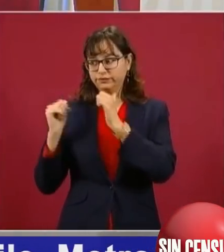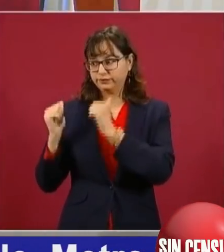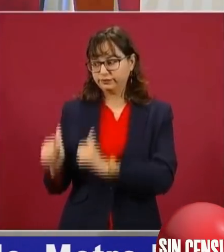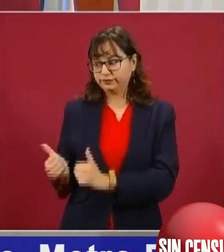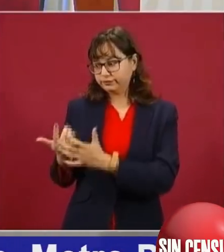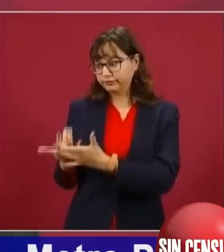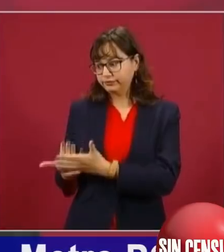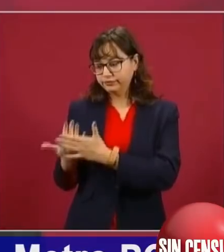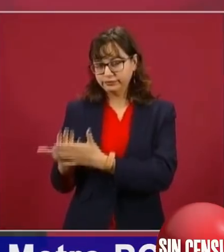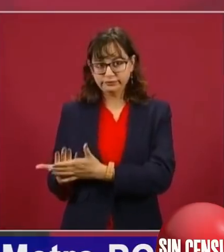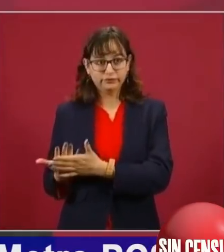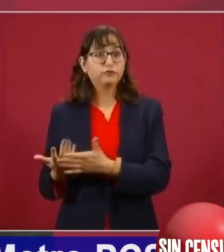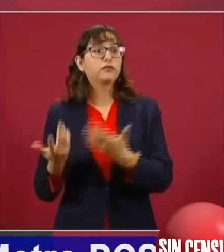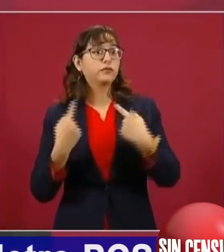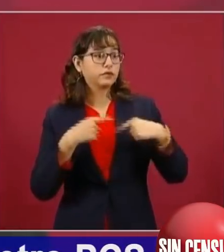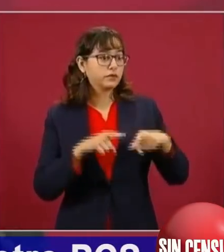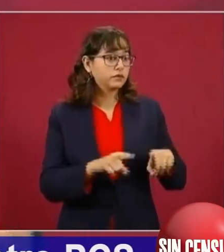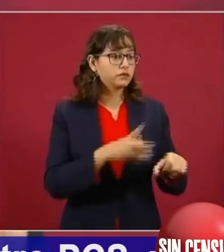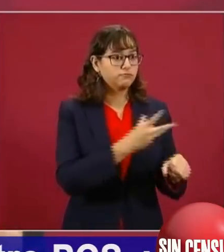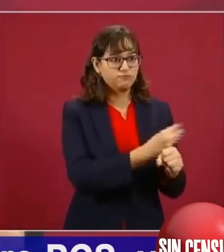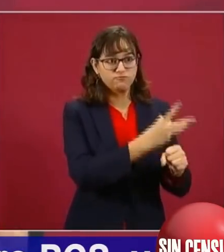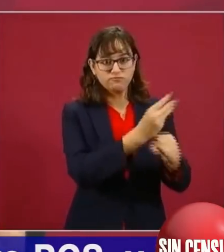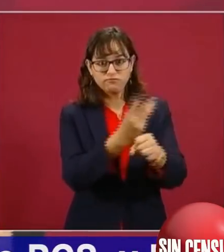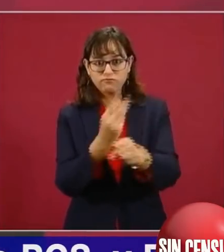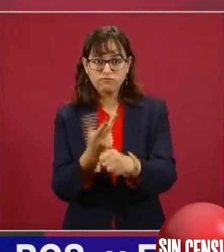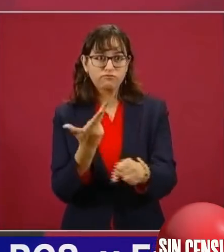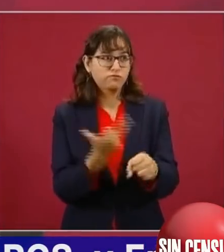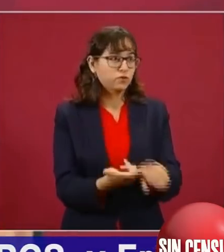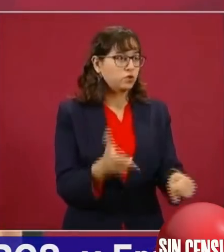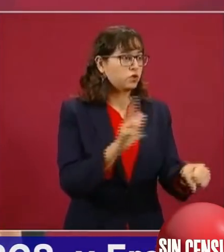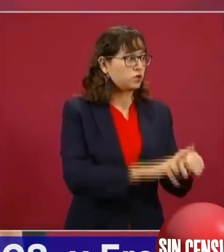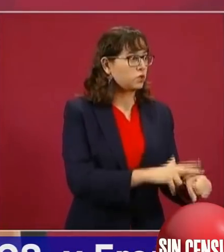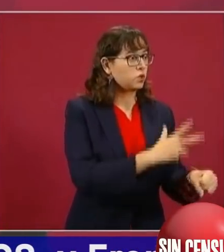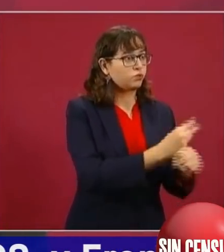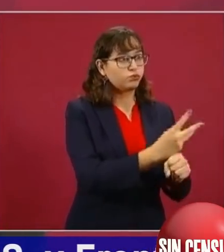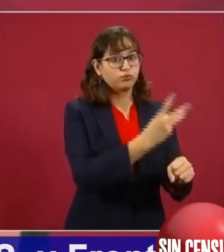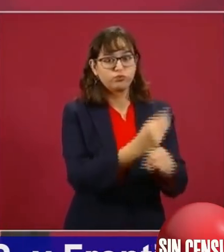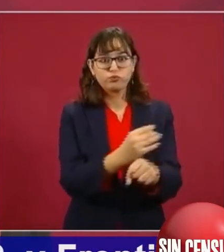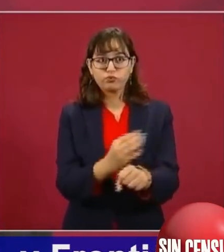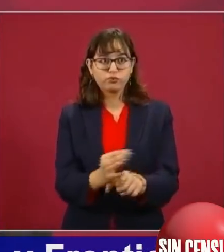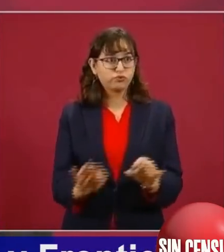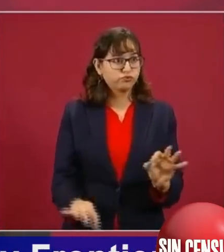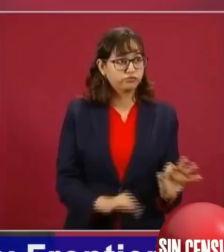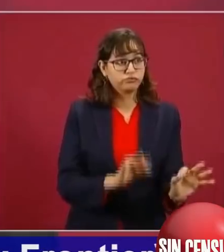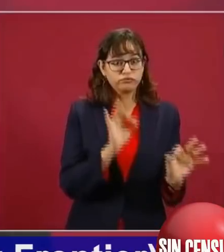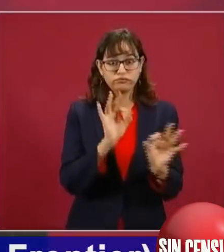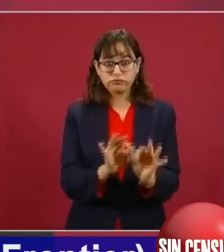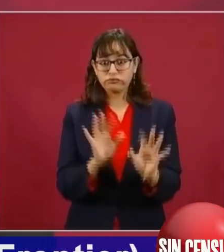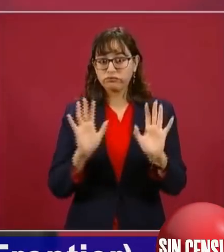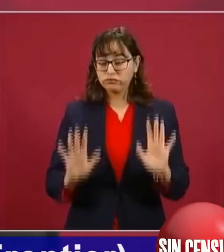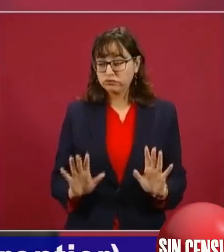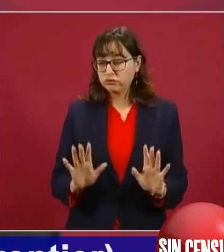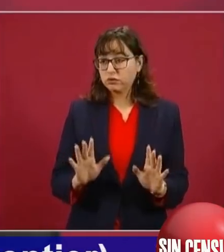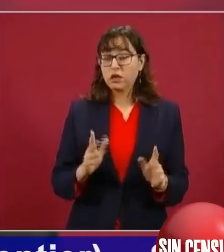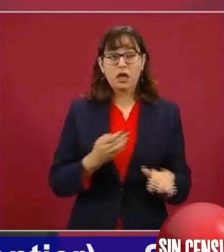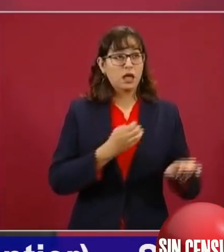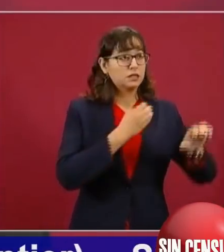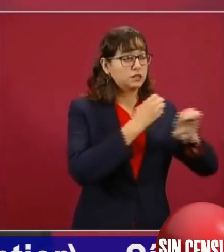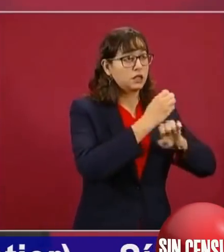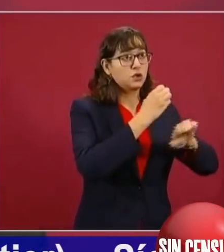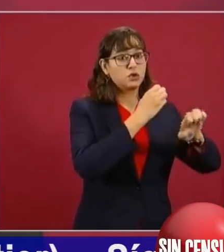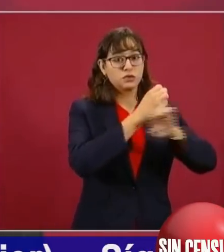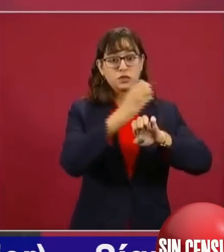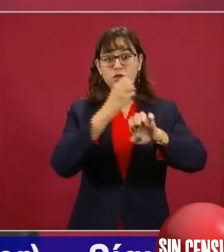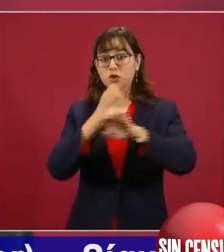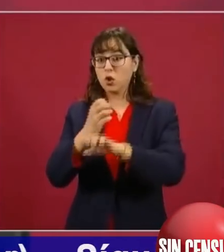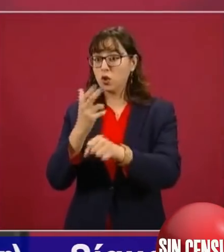reconversión hospitalaria. Pero la reconversión hospitalaria garantizó que en ningún momento en cada entidad federativa